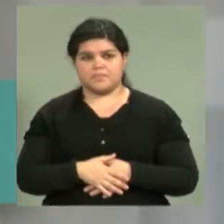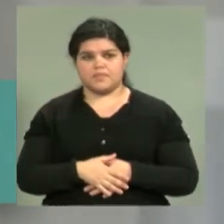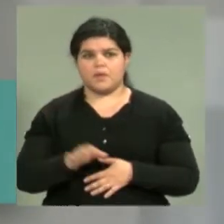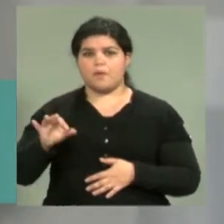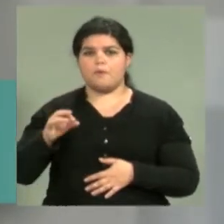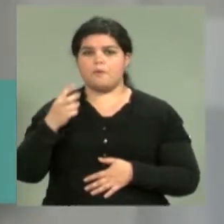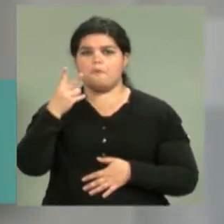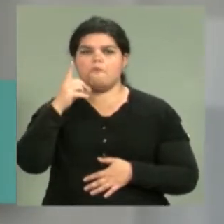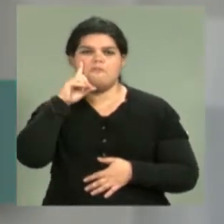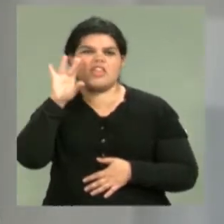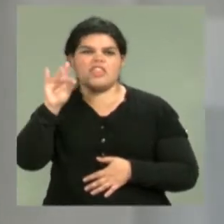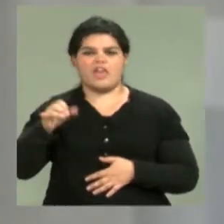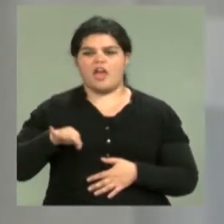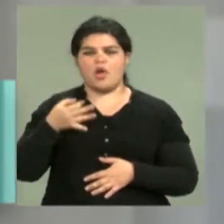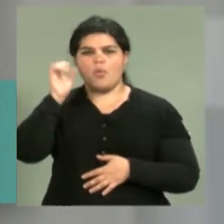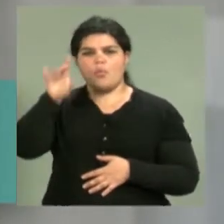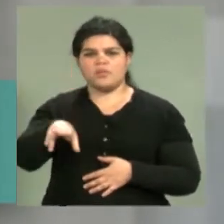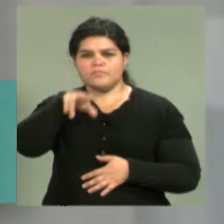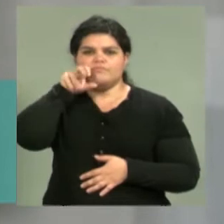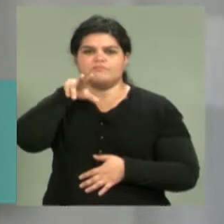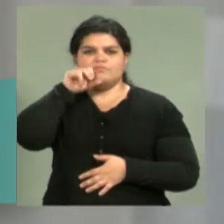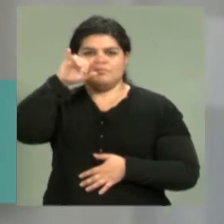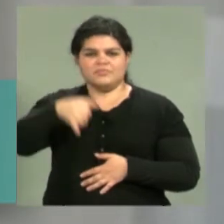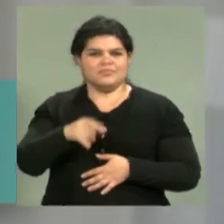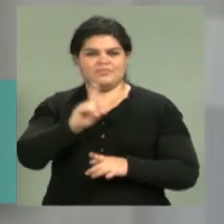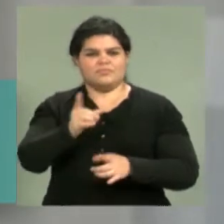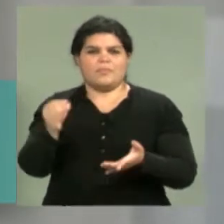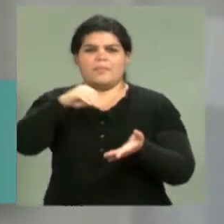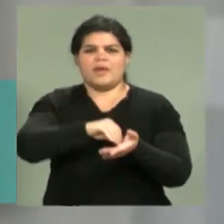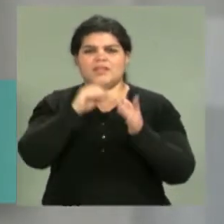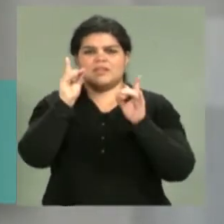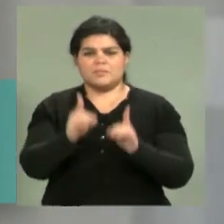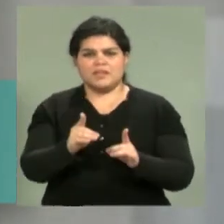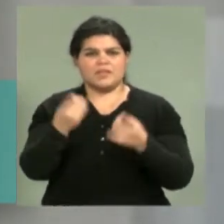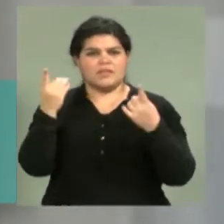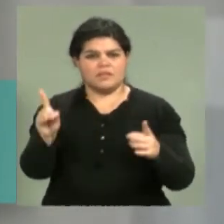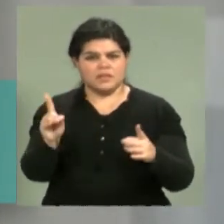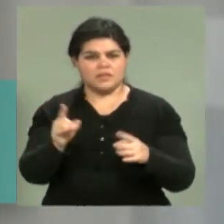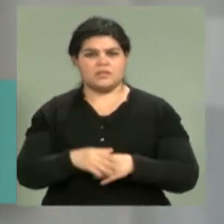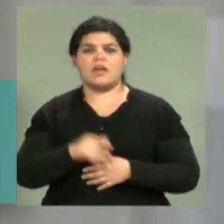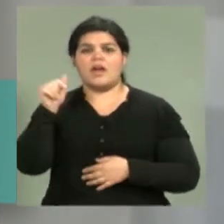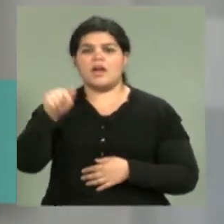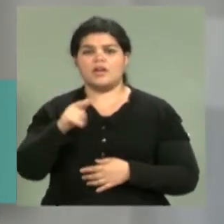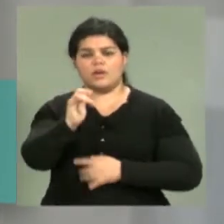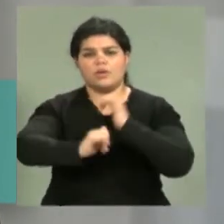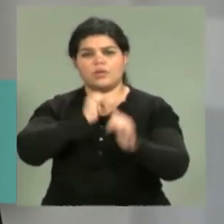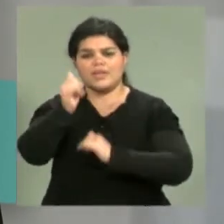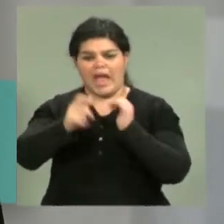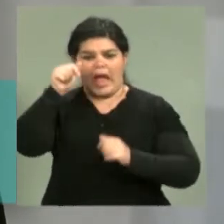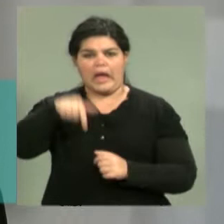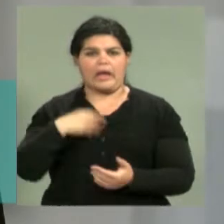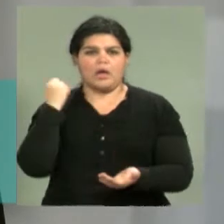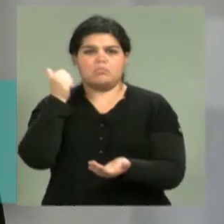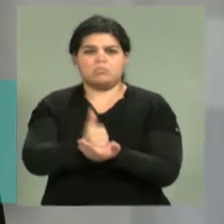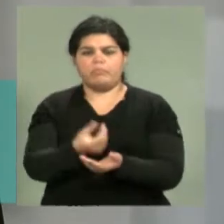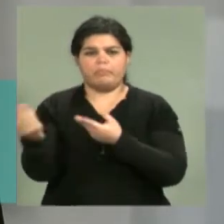mí no es solamente lo biológico, el respirar, sino también está ligado a lo trascendente, a manifestar acá en la Tierra un propósito